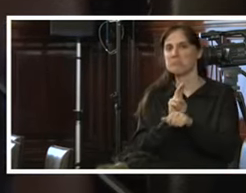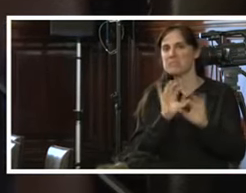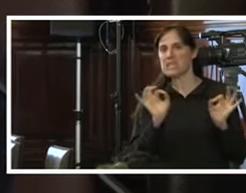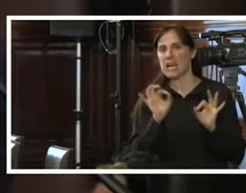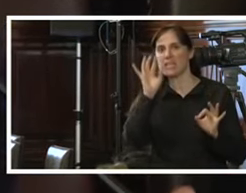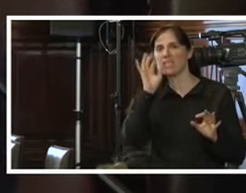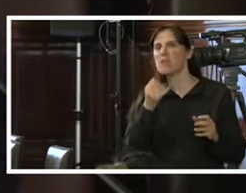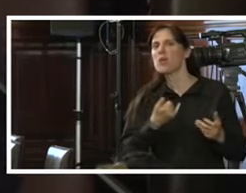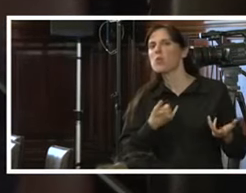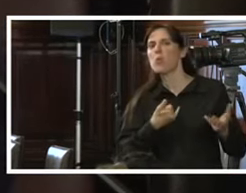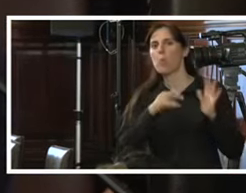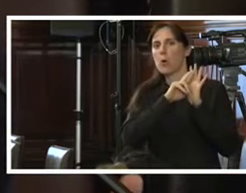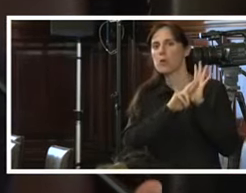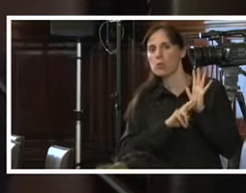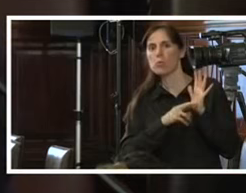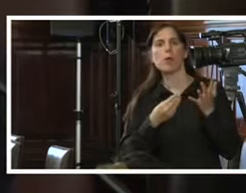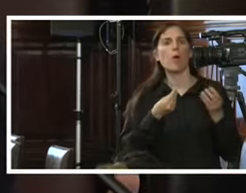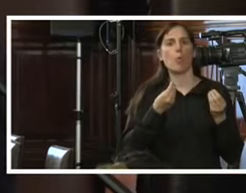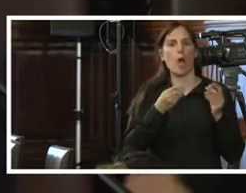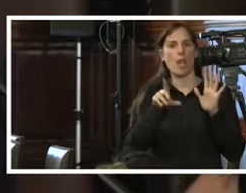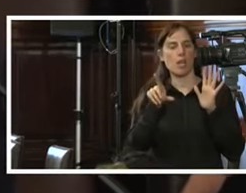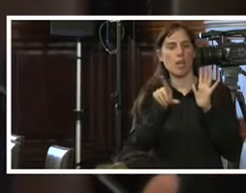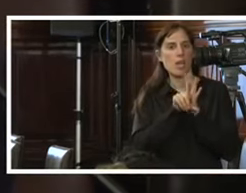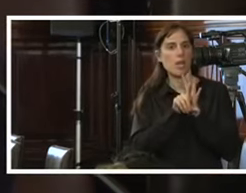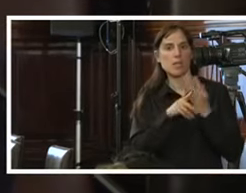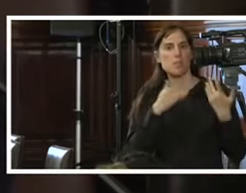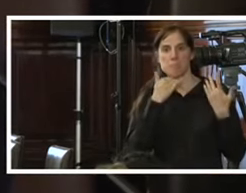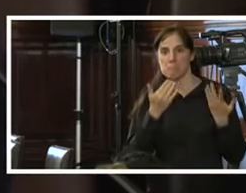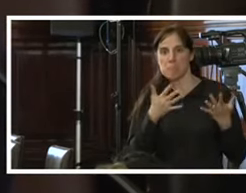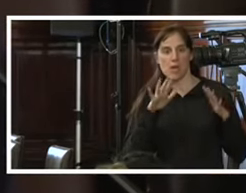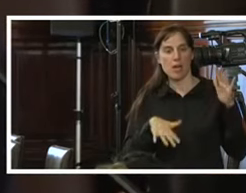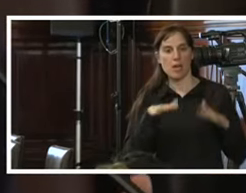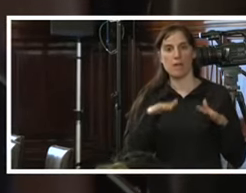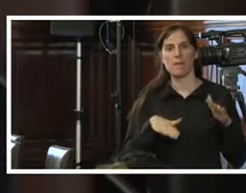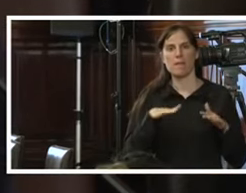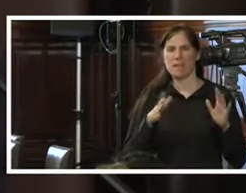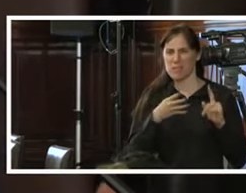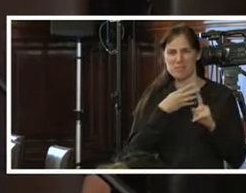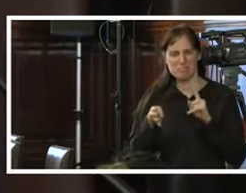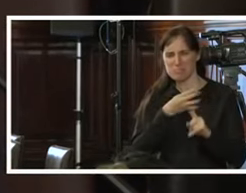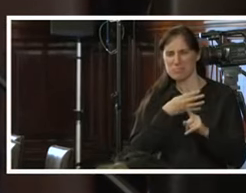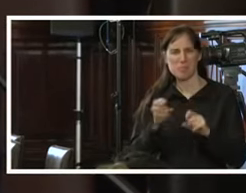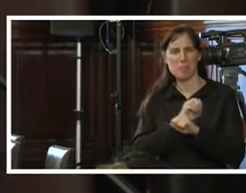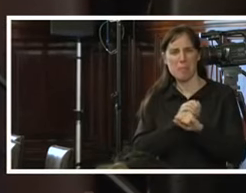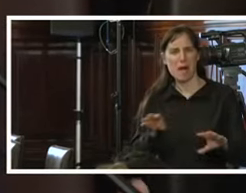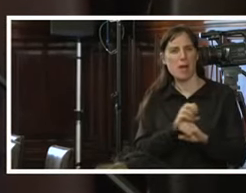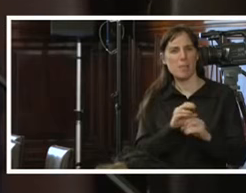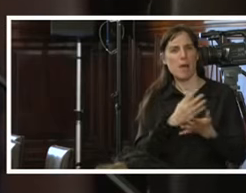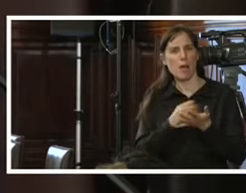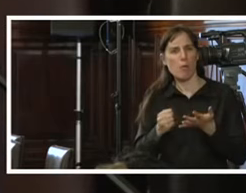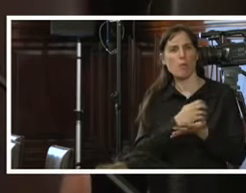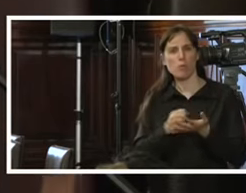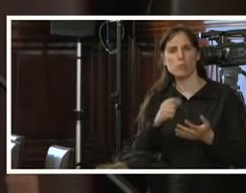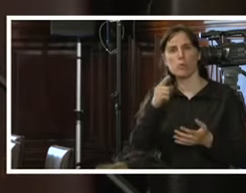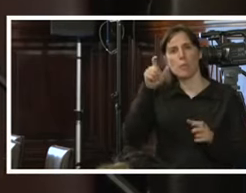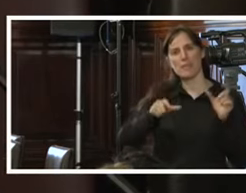cómo se regulan qué leyes lo regulan es decir ahí pasan muchísimas torturas y malos tratos hacia personas adultas mayores que no son